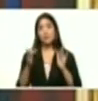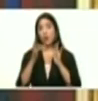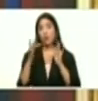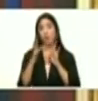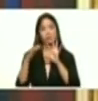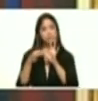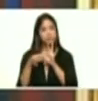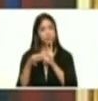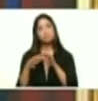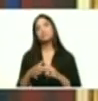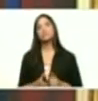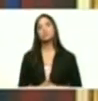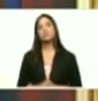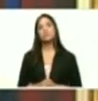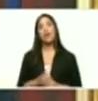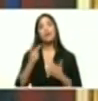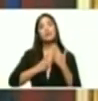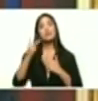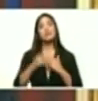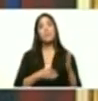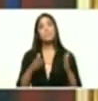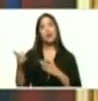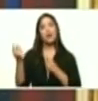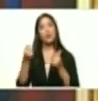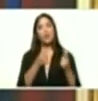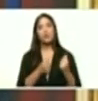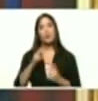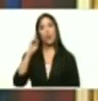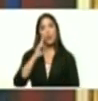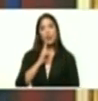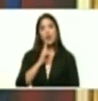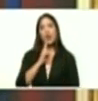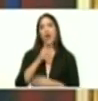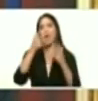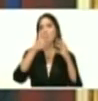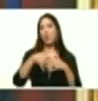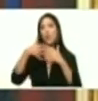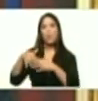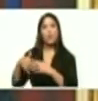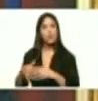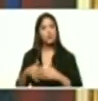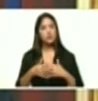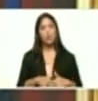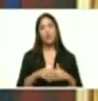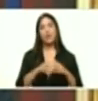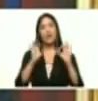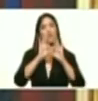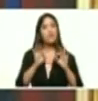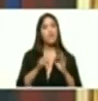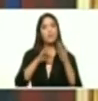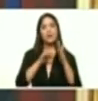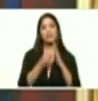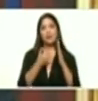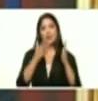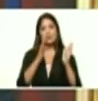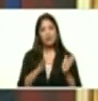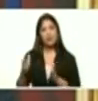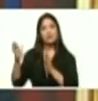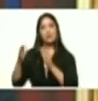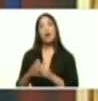articularse, a esta agenda económica bolivariana, a cada uno de sus motores, a cada uno de sus estrategias, y nosotros,